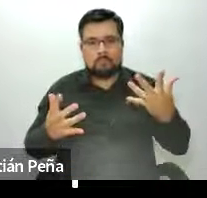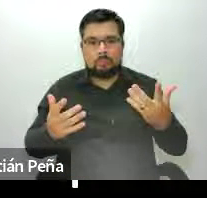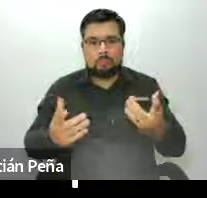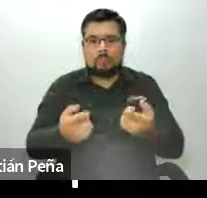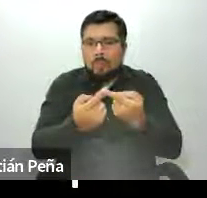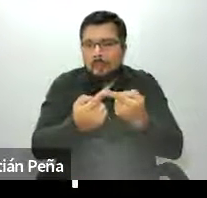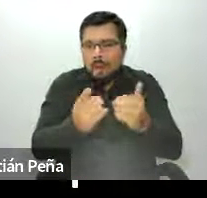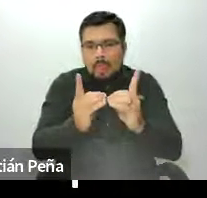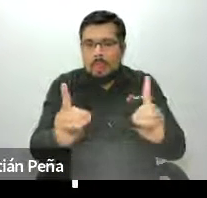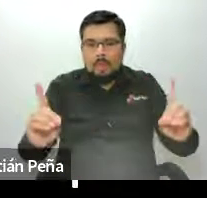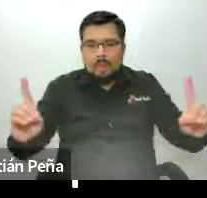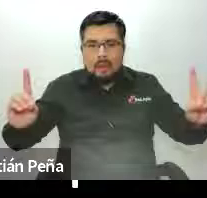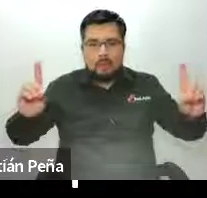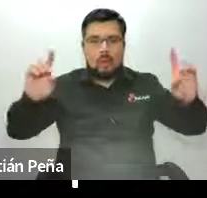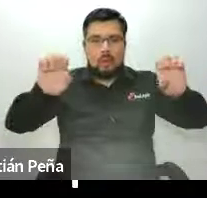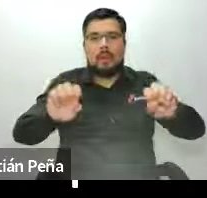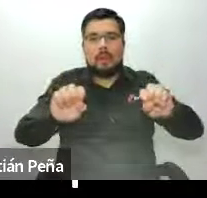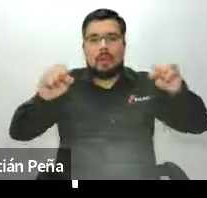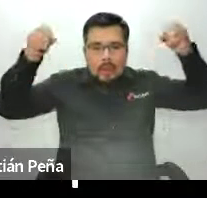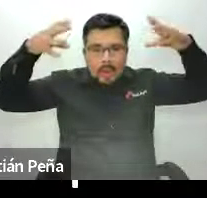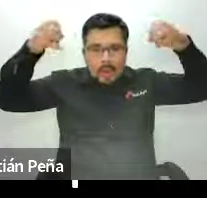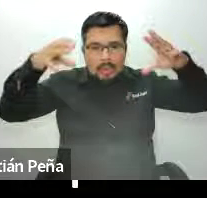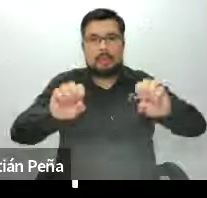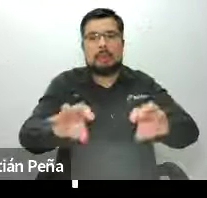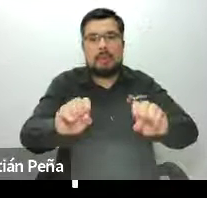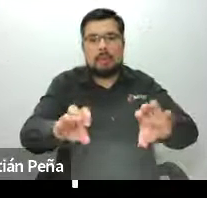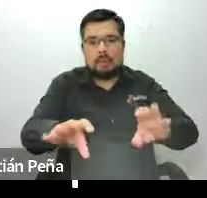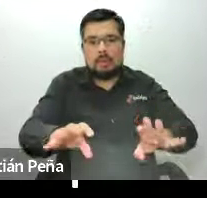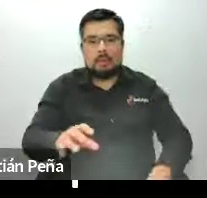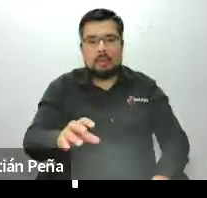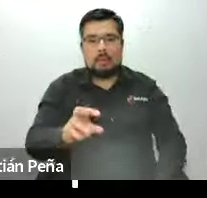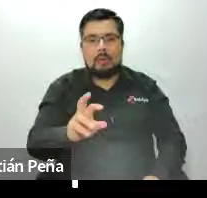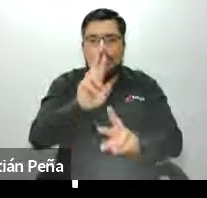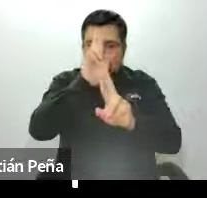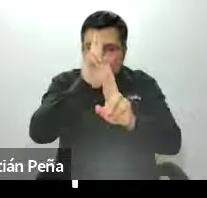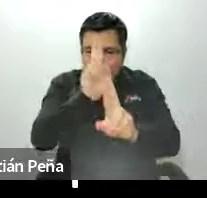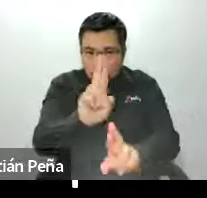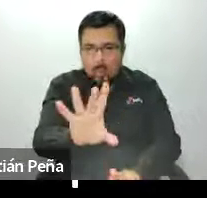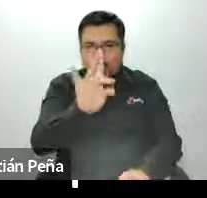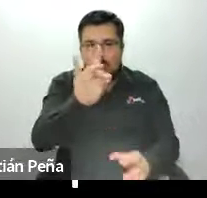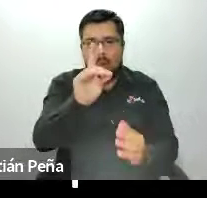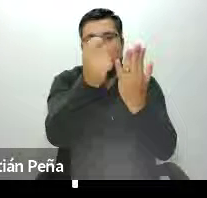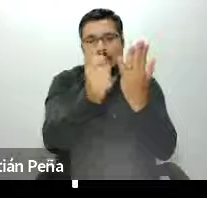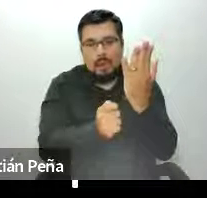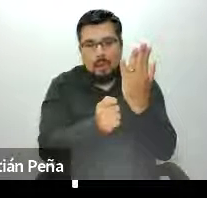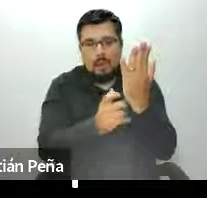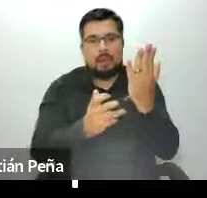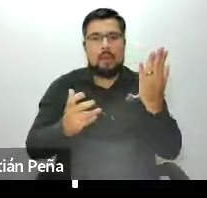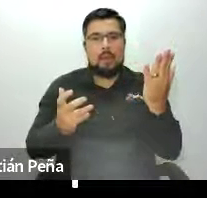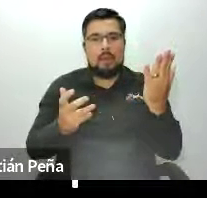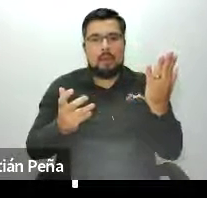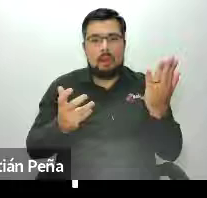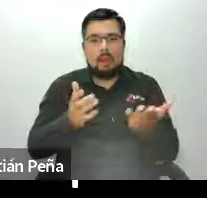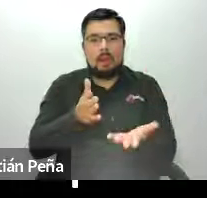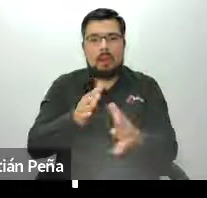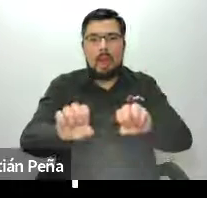teníamos que reconocer y valorar la diversidad en las aulas, y para eso necesitábamos algún apoyo, alguna manera